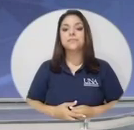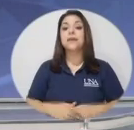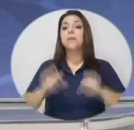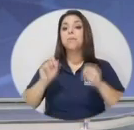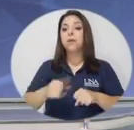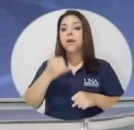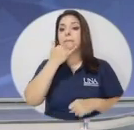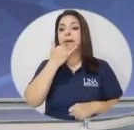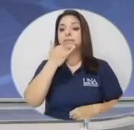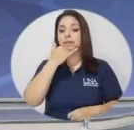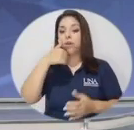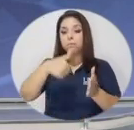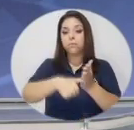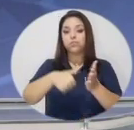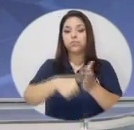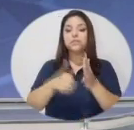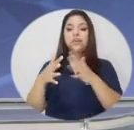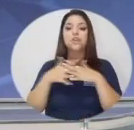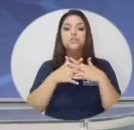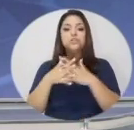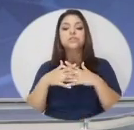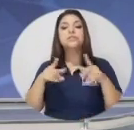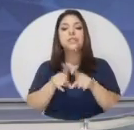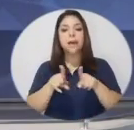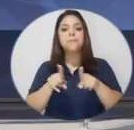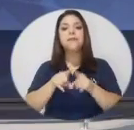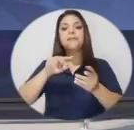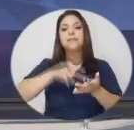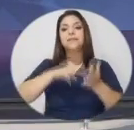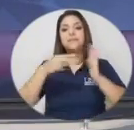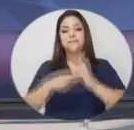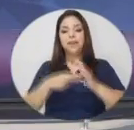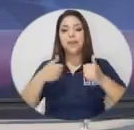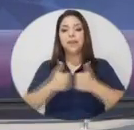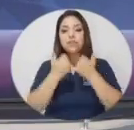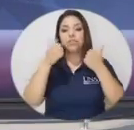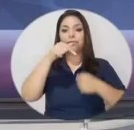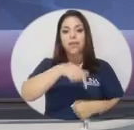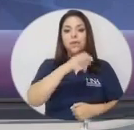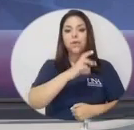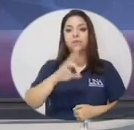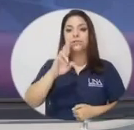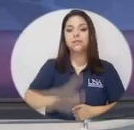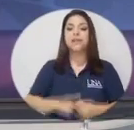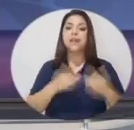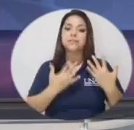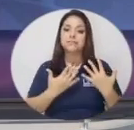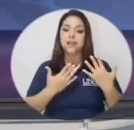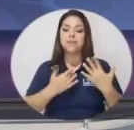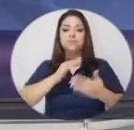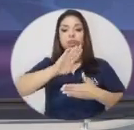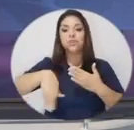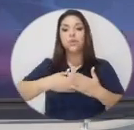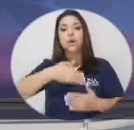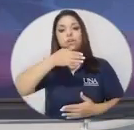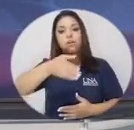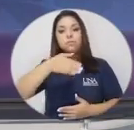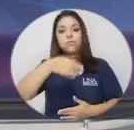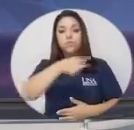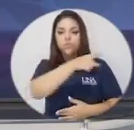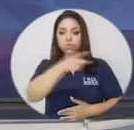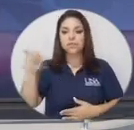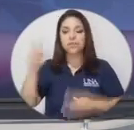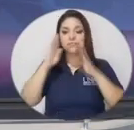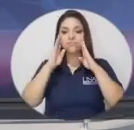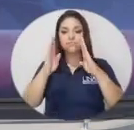pueda generar las elecciones en los Estados Unidos, pues también significará grandes retos para un país como Costa Rica. Esperamos que, como todas